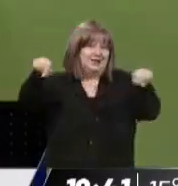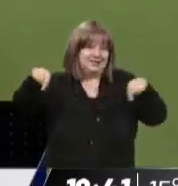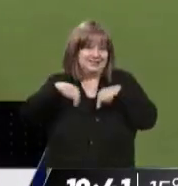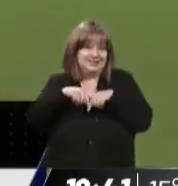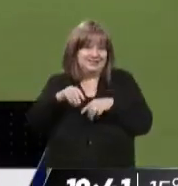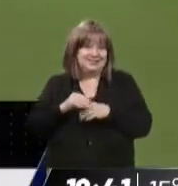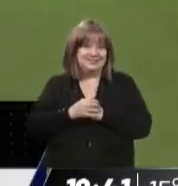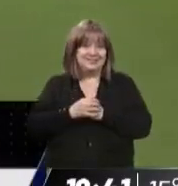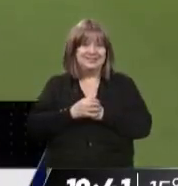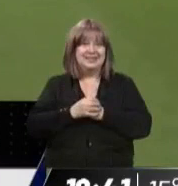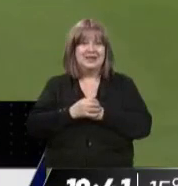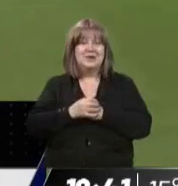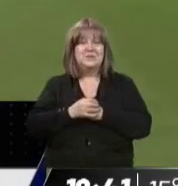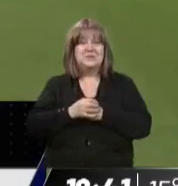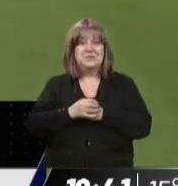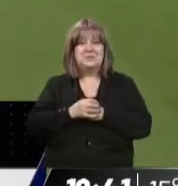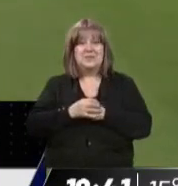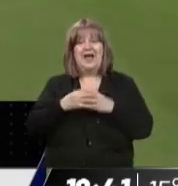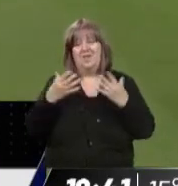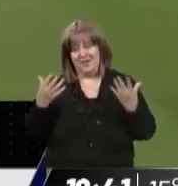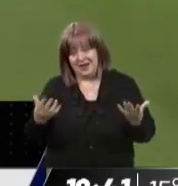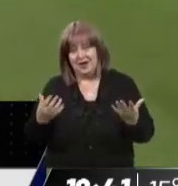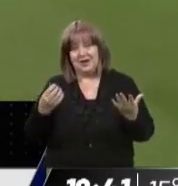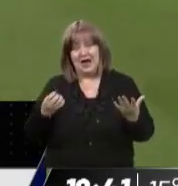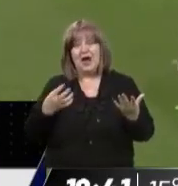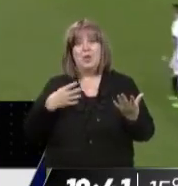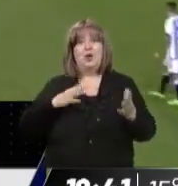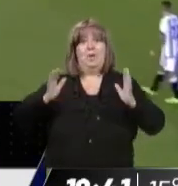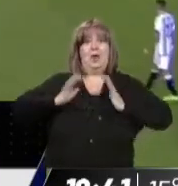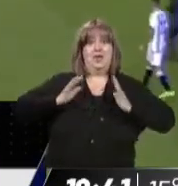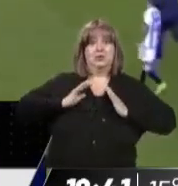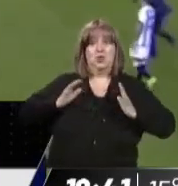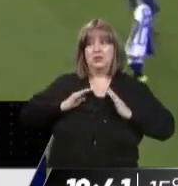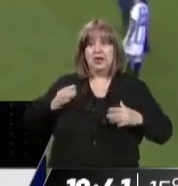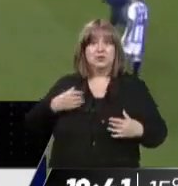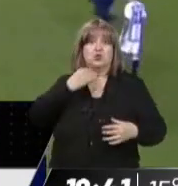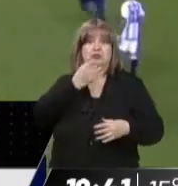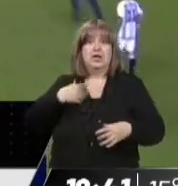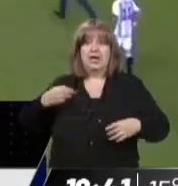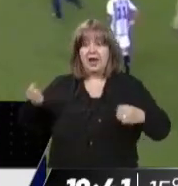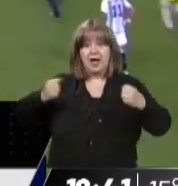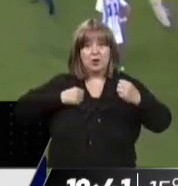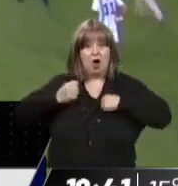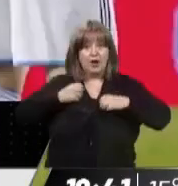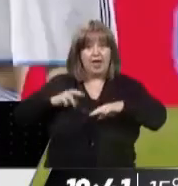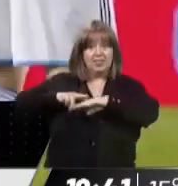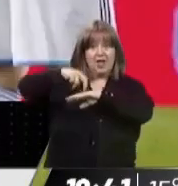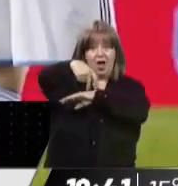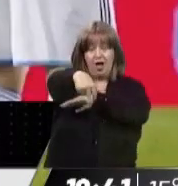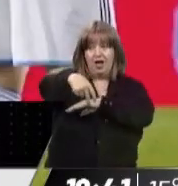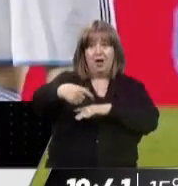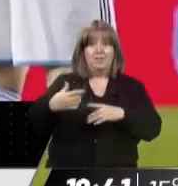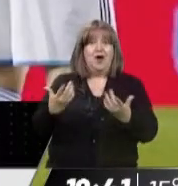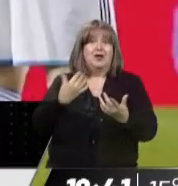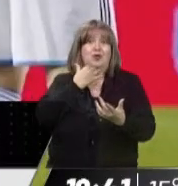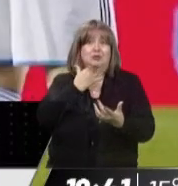Sí. Lo que pasa es que, a ver, convengamos que puede ser un susto bárbaro, ¿qué sabes? No sabes quién es el que se mete en la cancha, claro, vos porque estás bien. Está